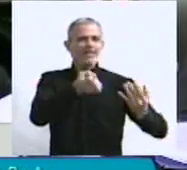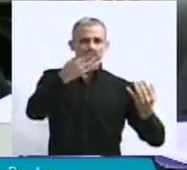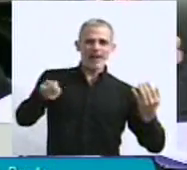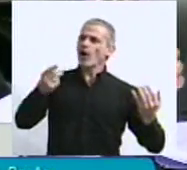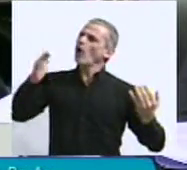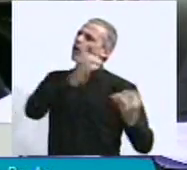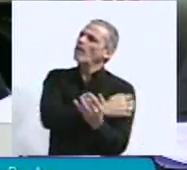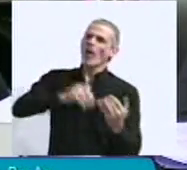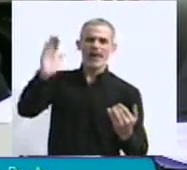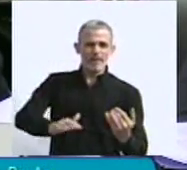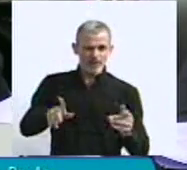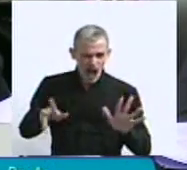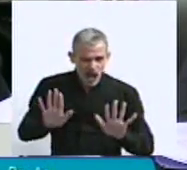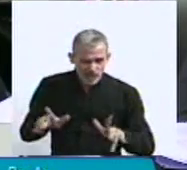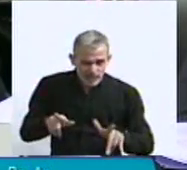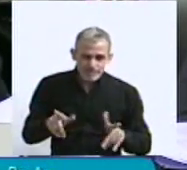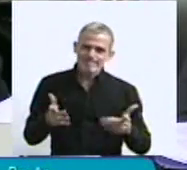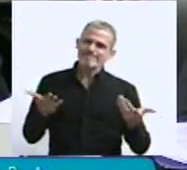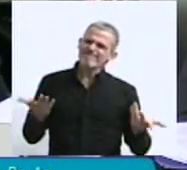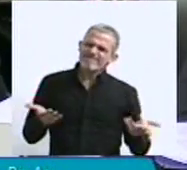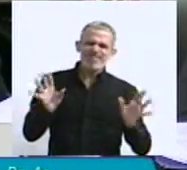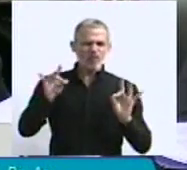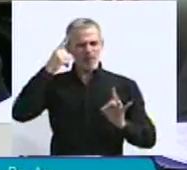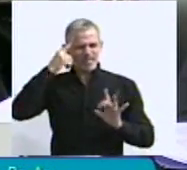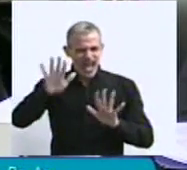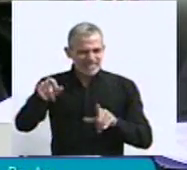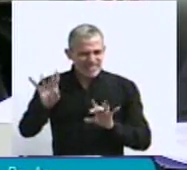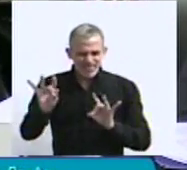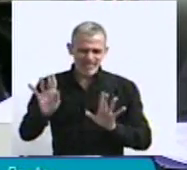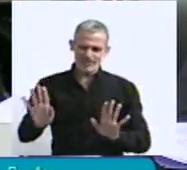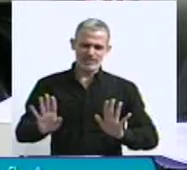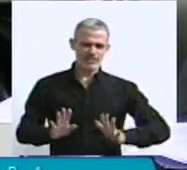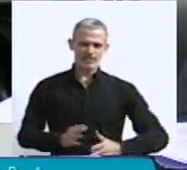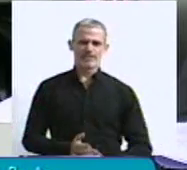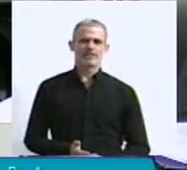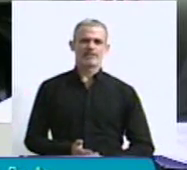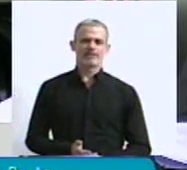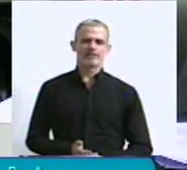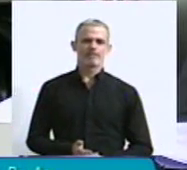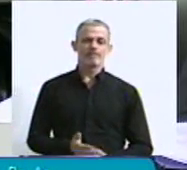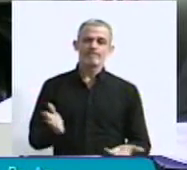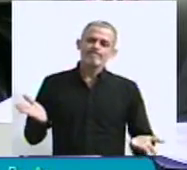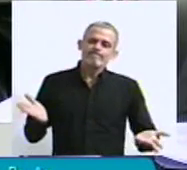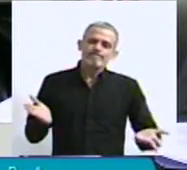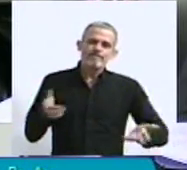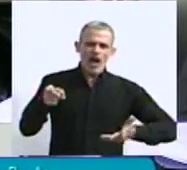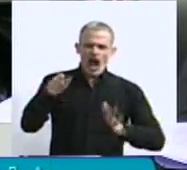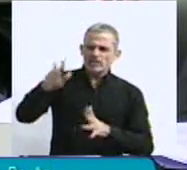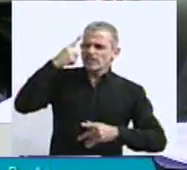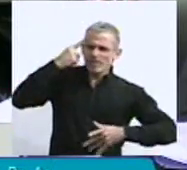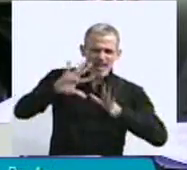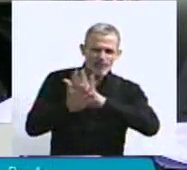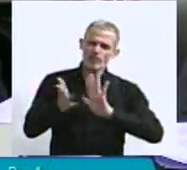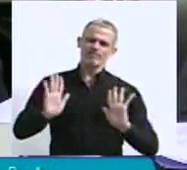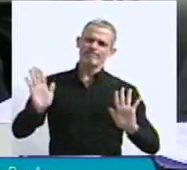y había menos pobres. Es muy difícil sostener esos argumentos, muy difícil. Digo, no los hagan.